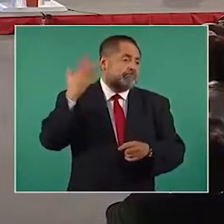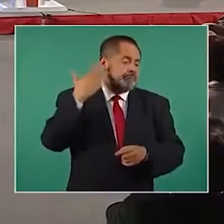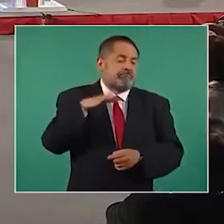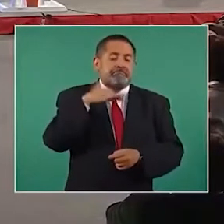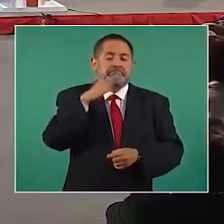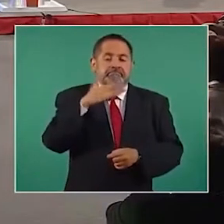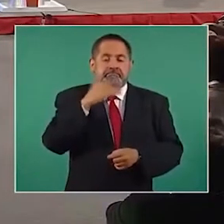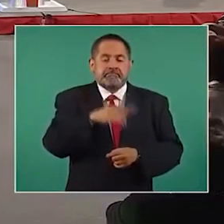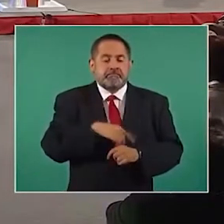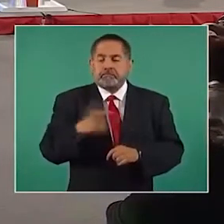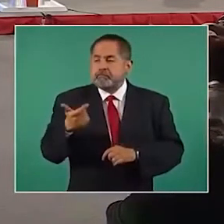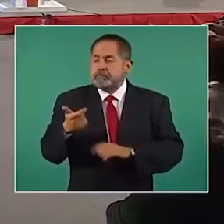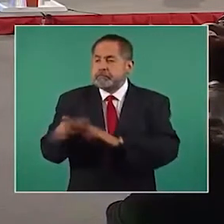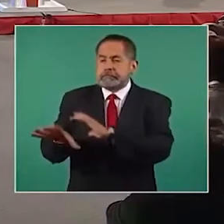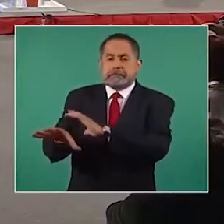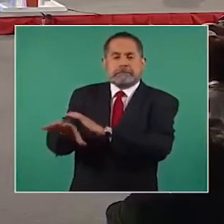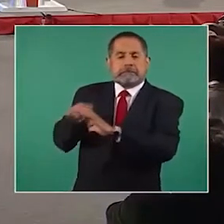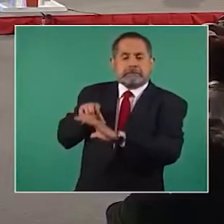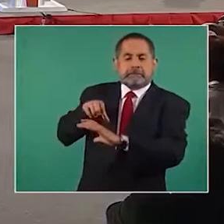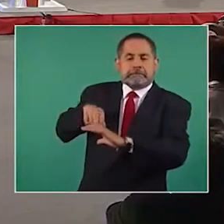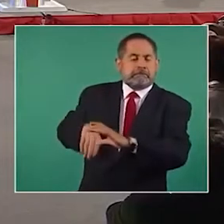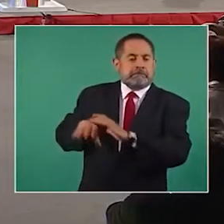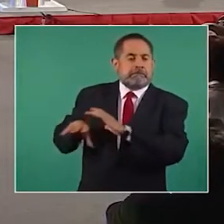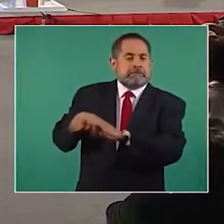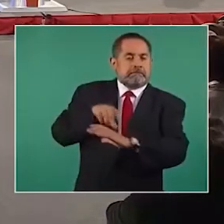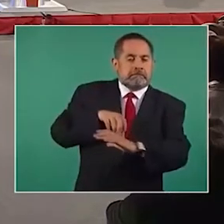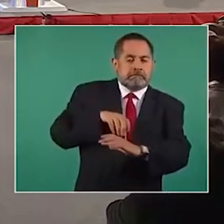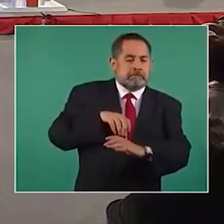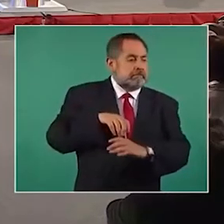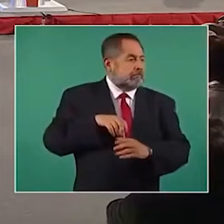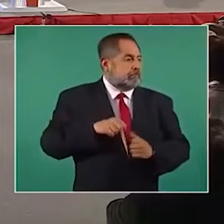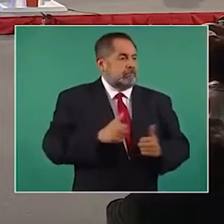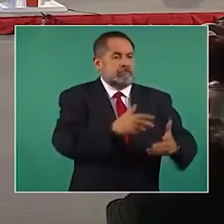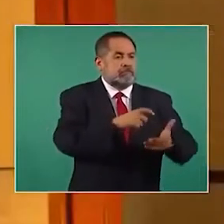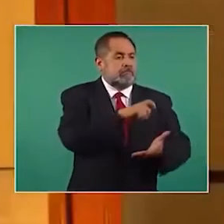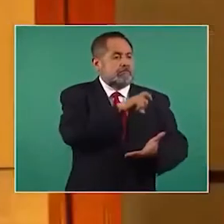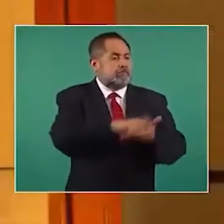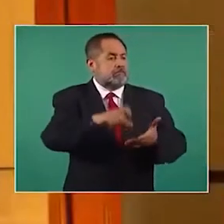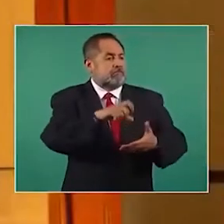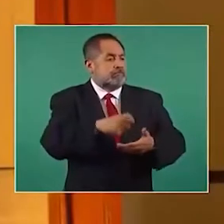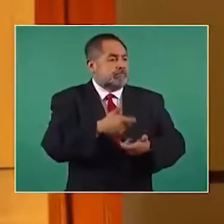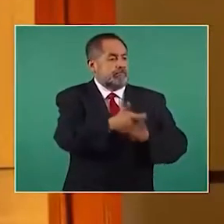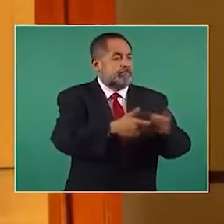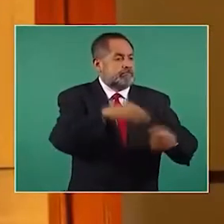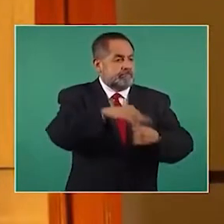porque se sacaba dinero de Pemex para comprar votos